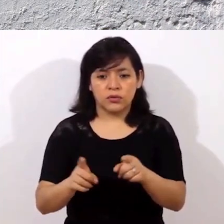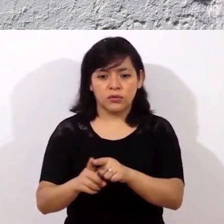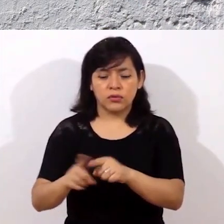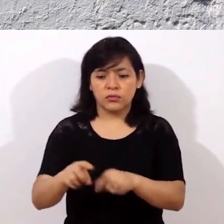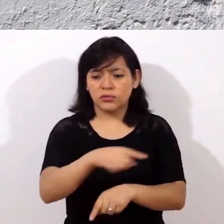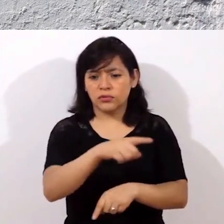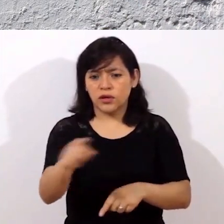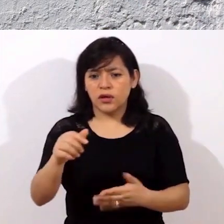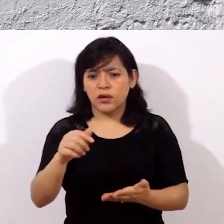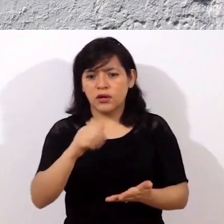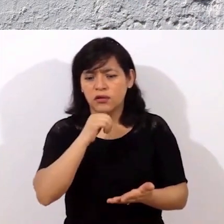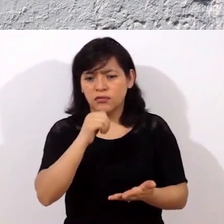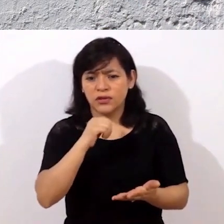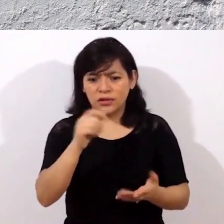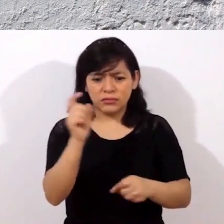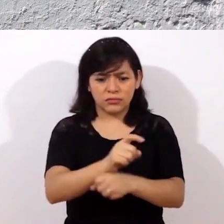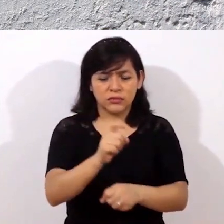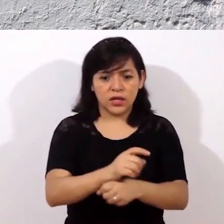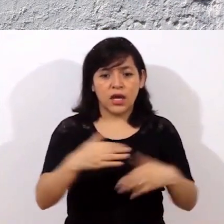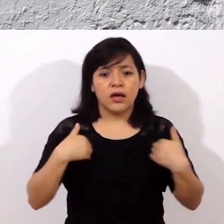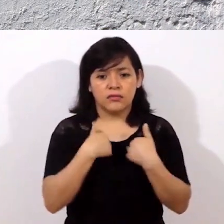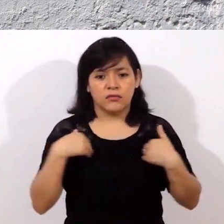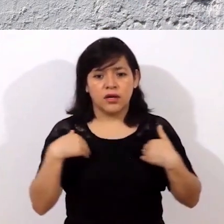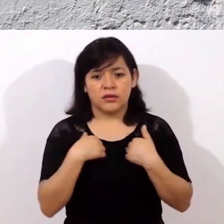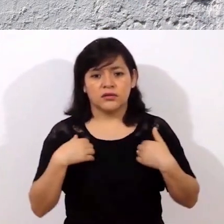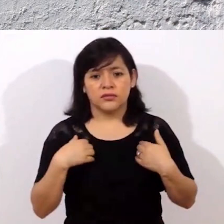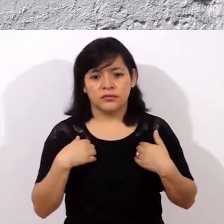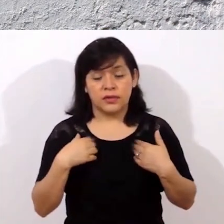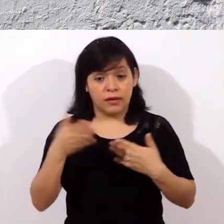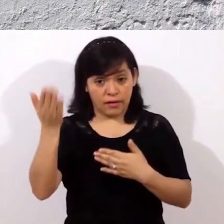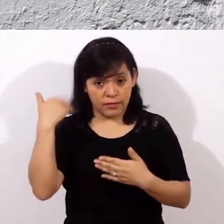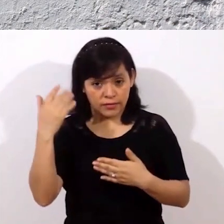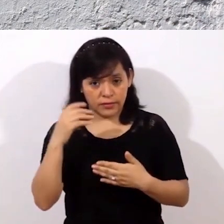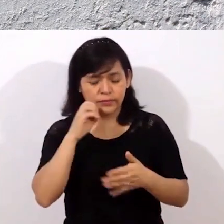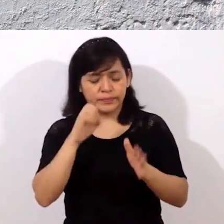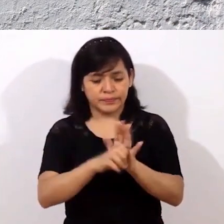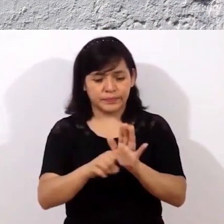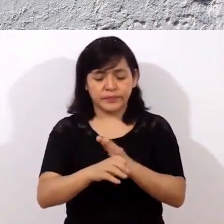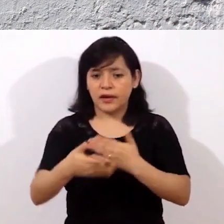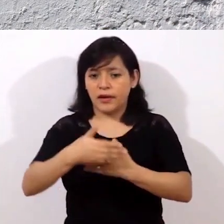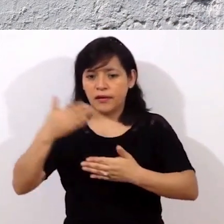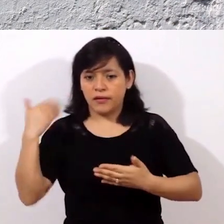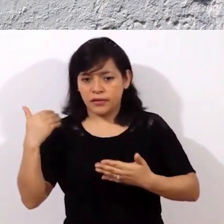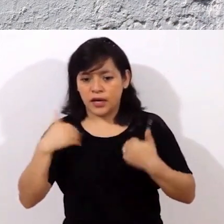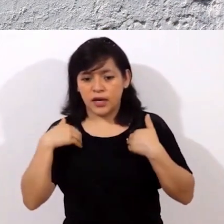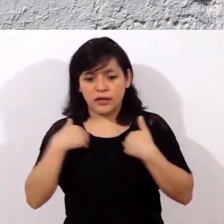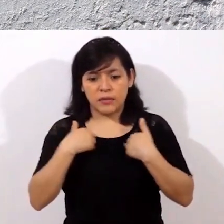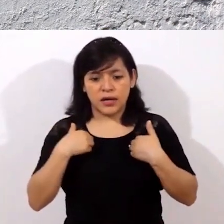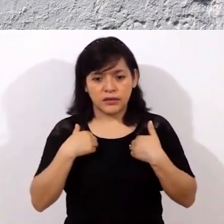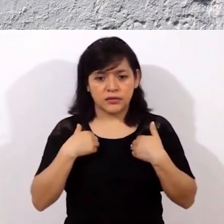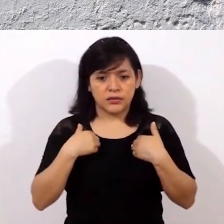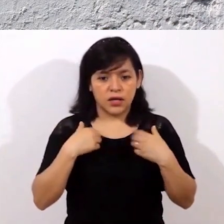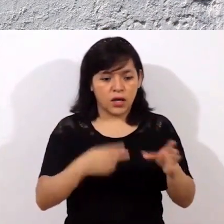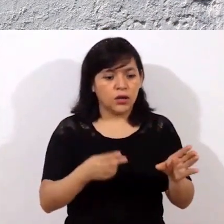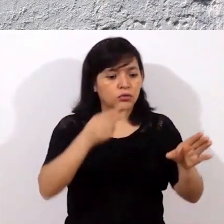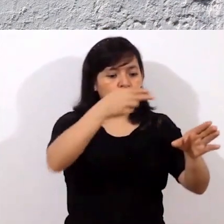animales para transportarlos a largas distancias, los subían a una carreta. Y cuando los subían a una carreta, ponían